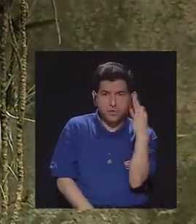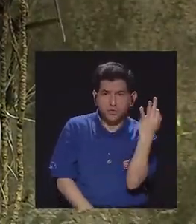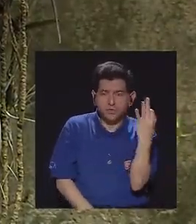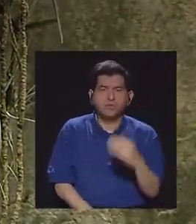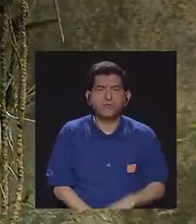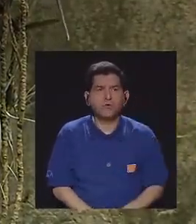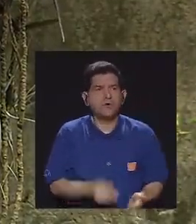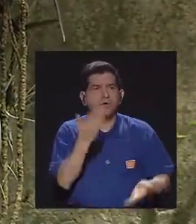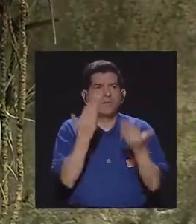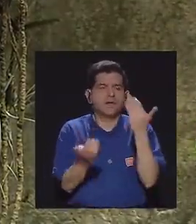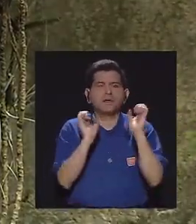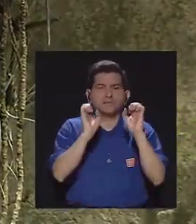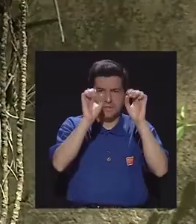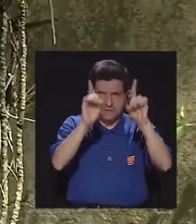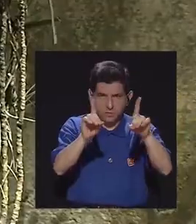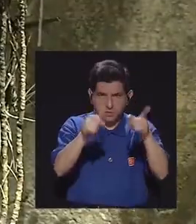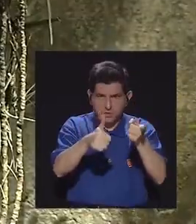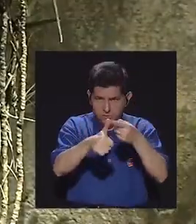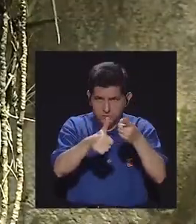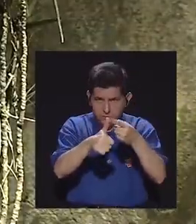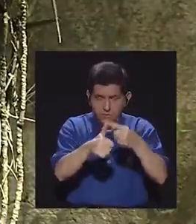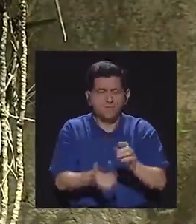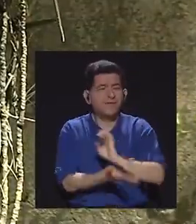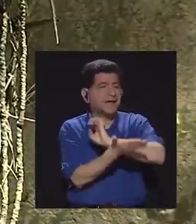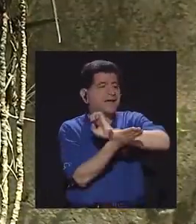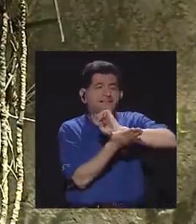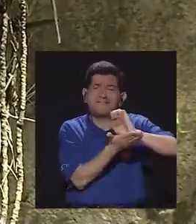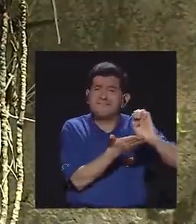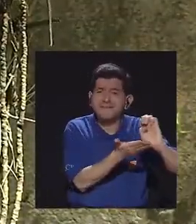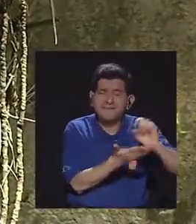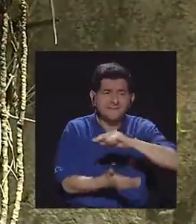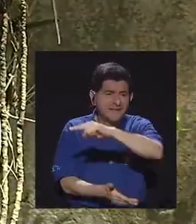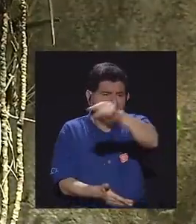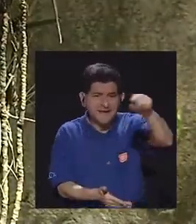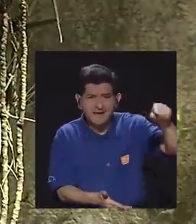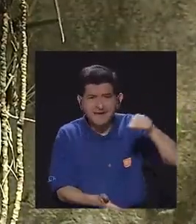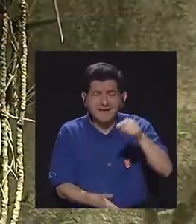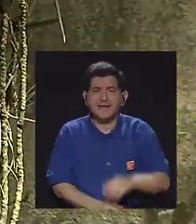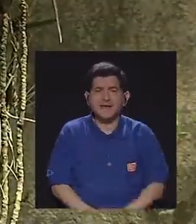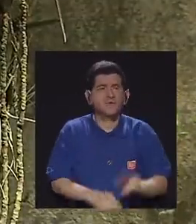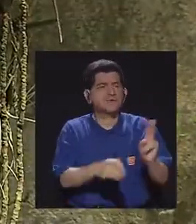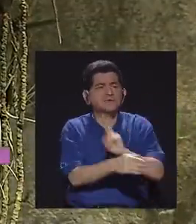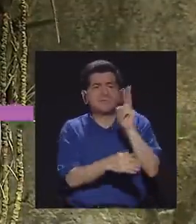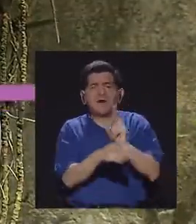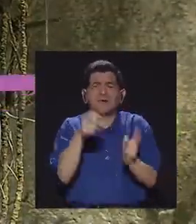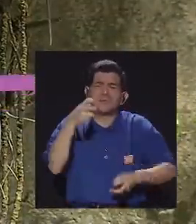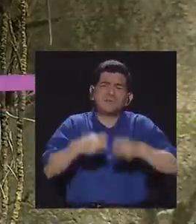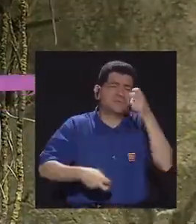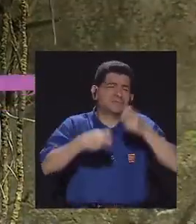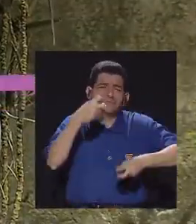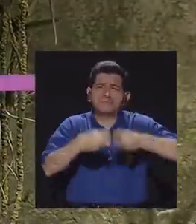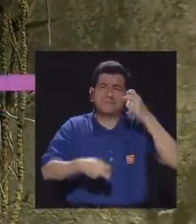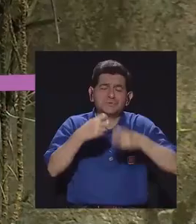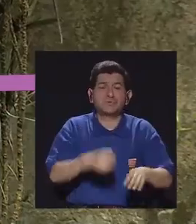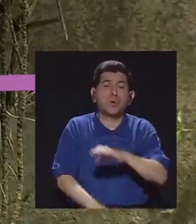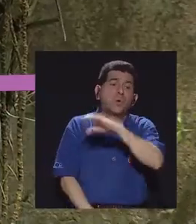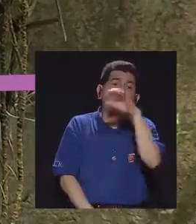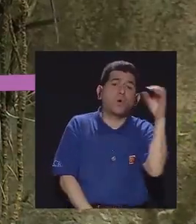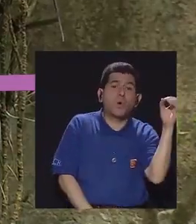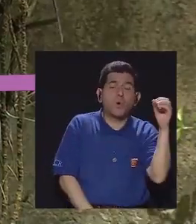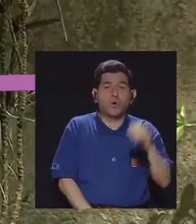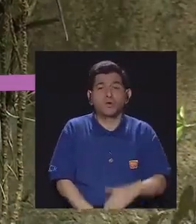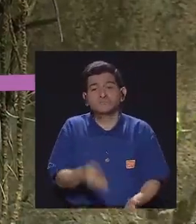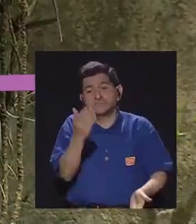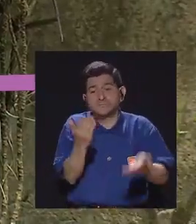manera más educativa para evitar que ellos lleguen a un consumo problemático o